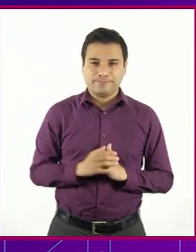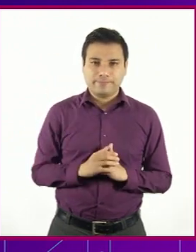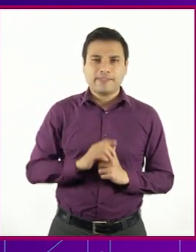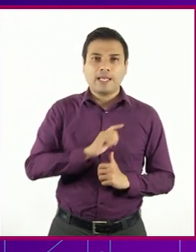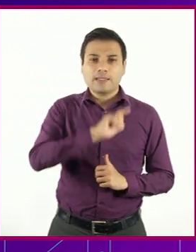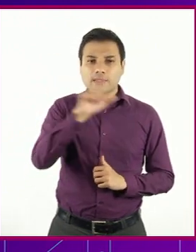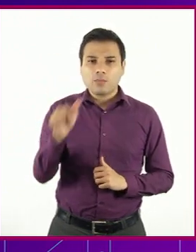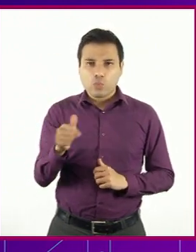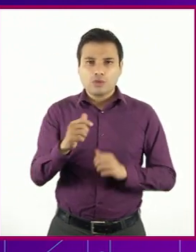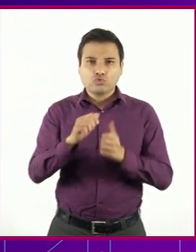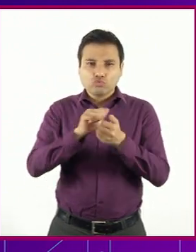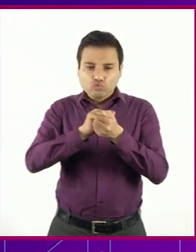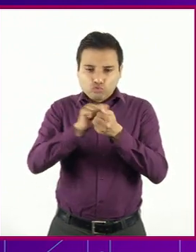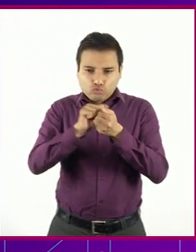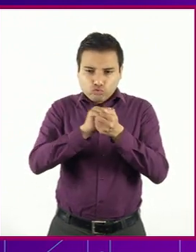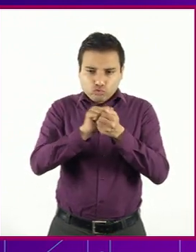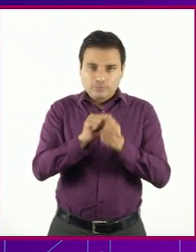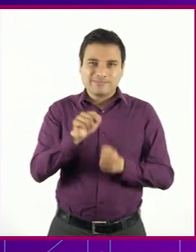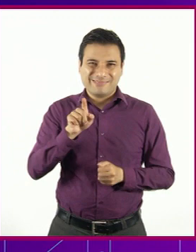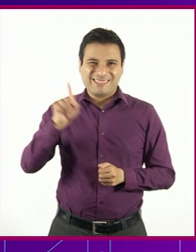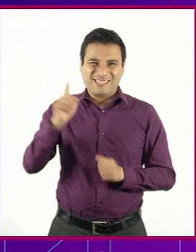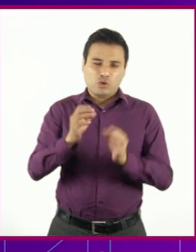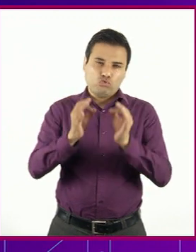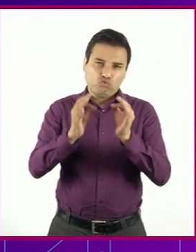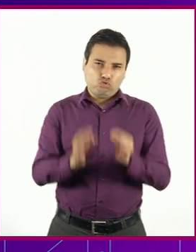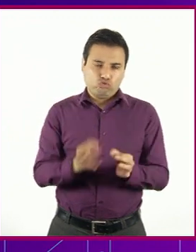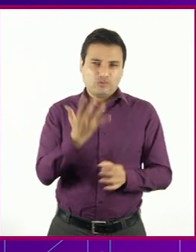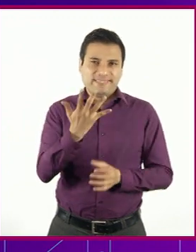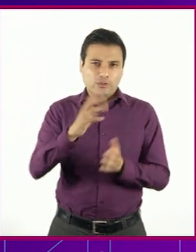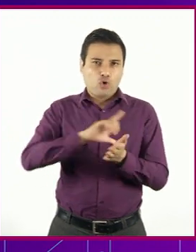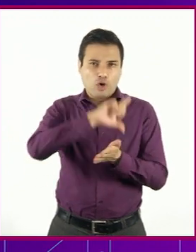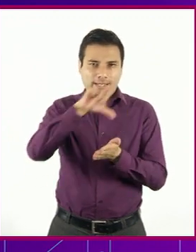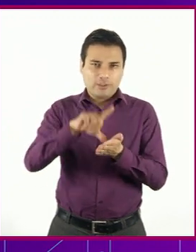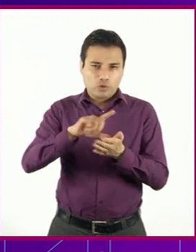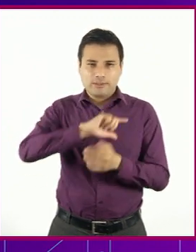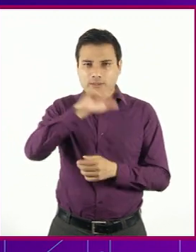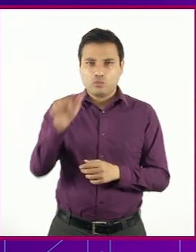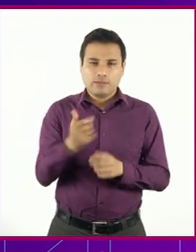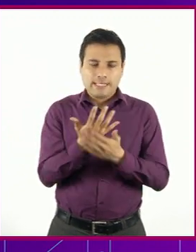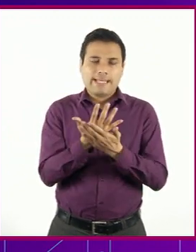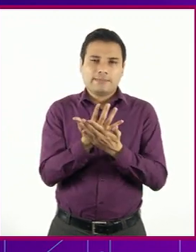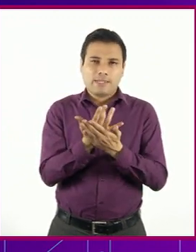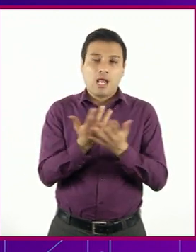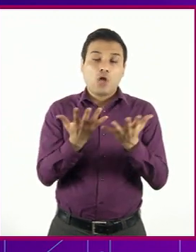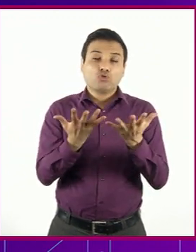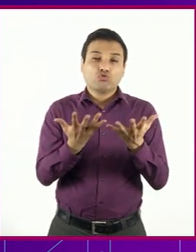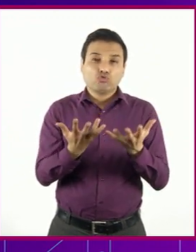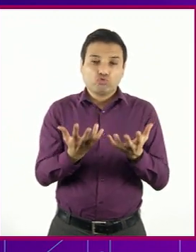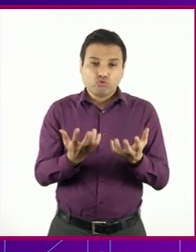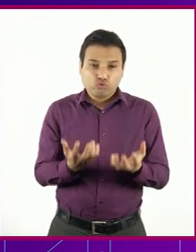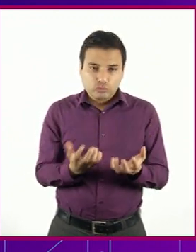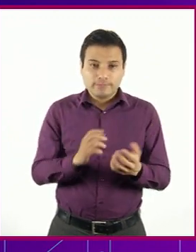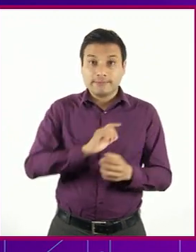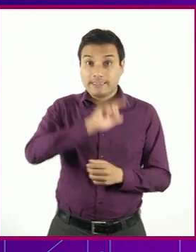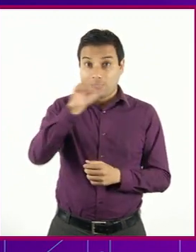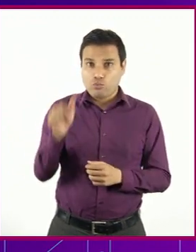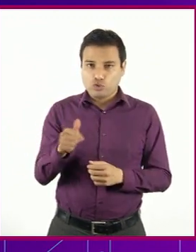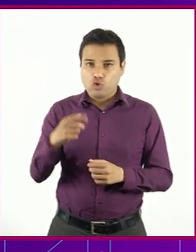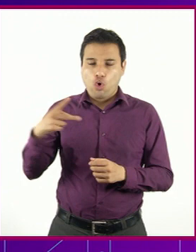Posteriormente lavé la botella de 5 litros, la puse al sol para que se secara y marqué los cortes.